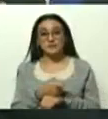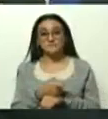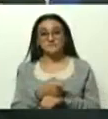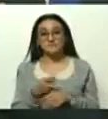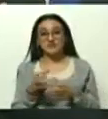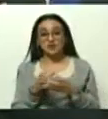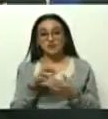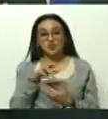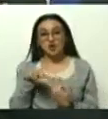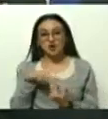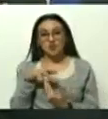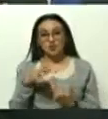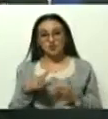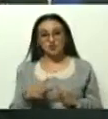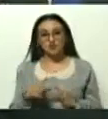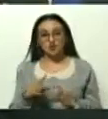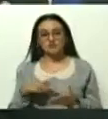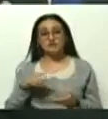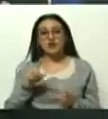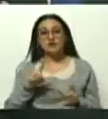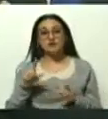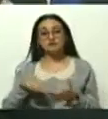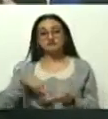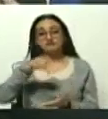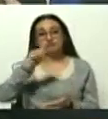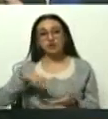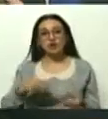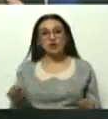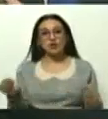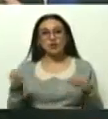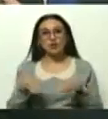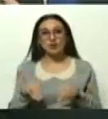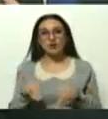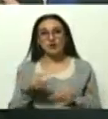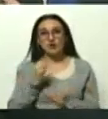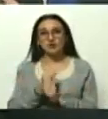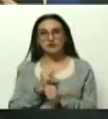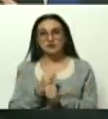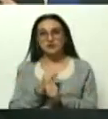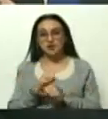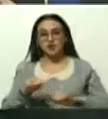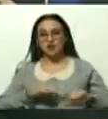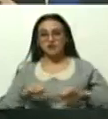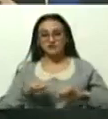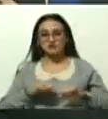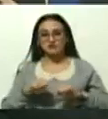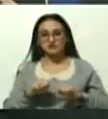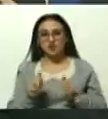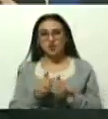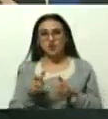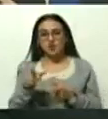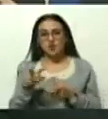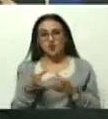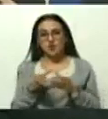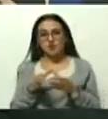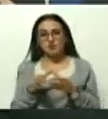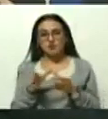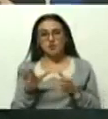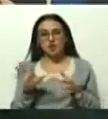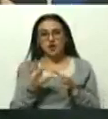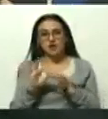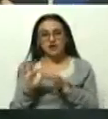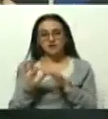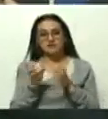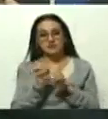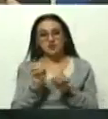factores de la revolución bolivariana, firmamos un acuerdo de trabajo y de acción con estos sectores de la Alianza Democrática